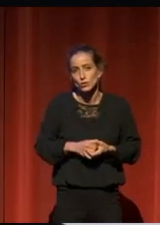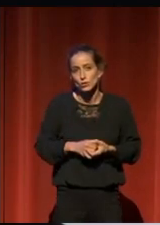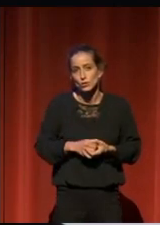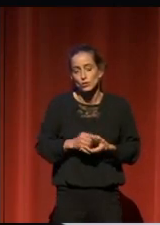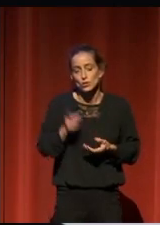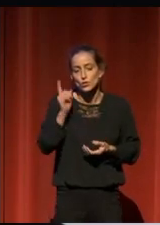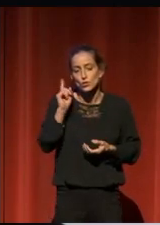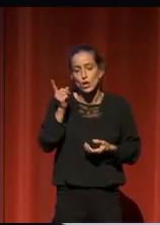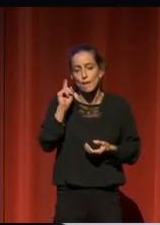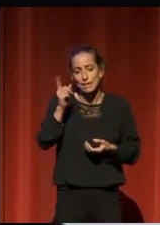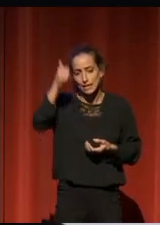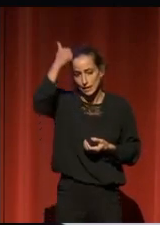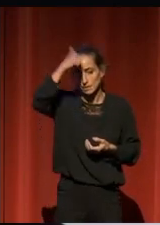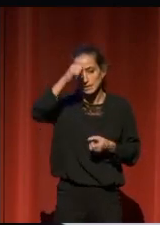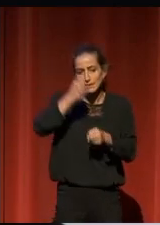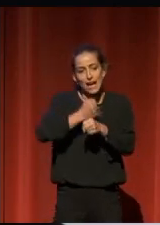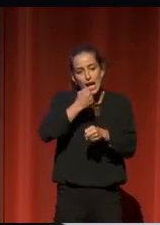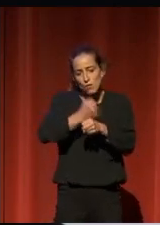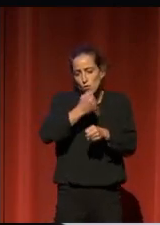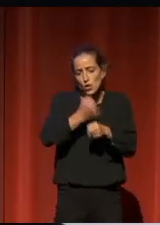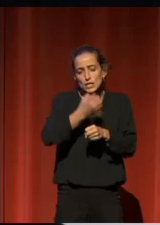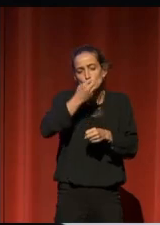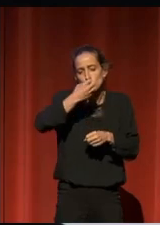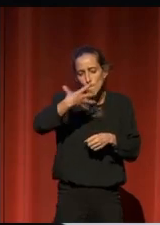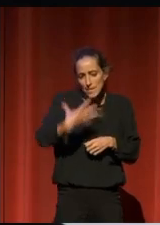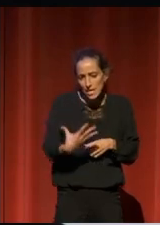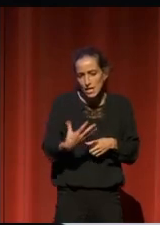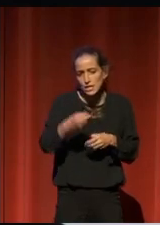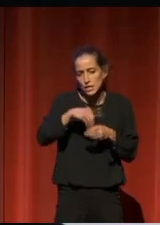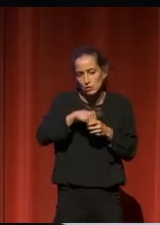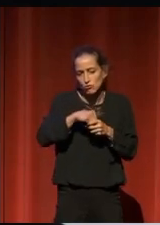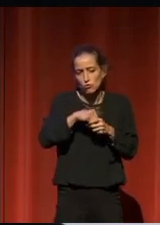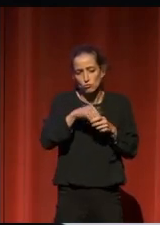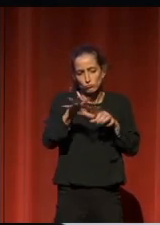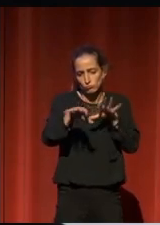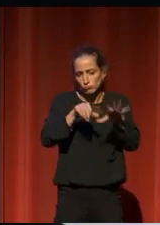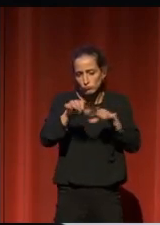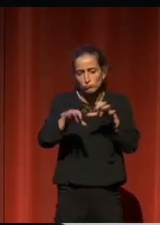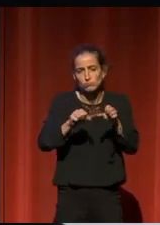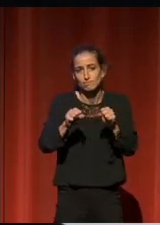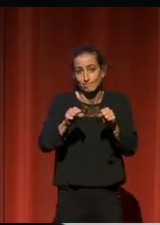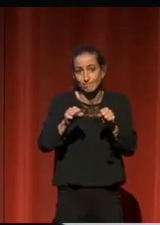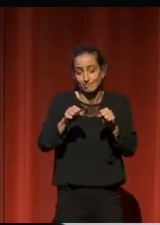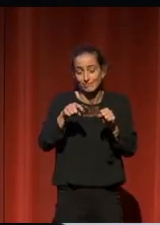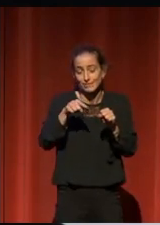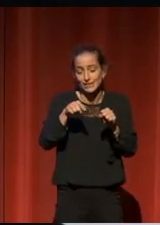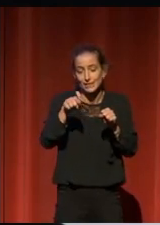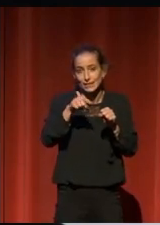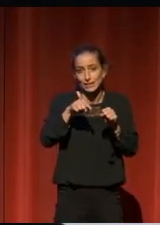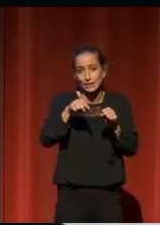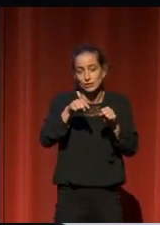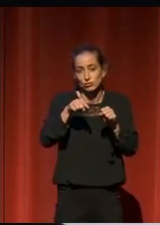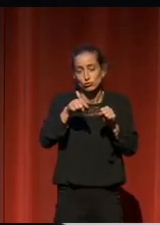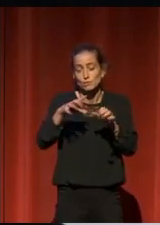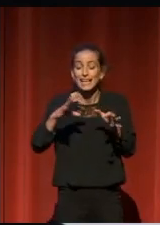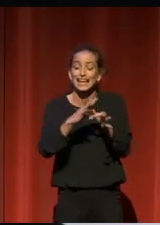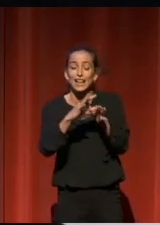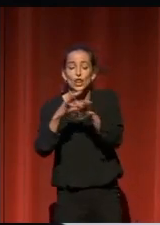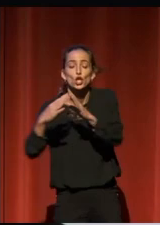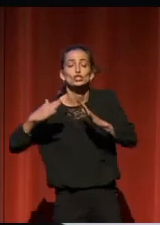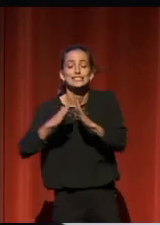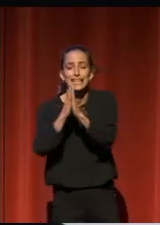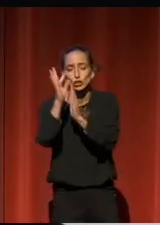entre sus bienes los considerados edificantes, tratándose de un cantor de Santo Tomás como